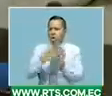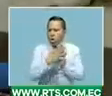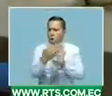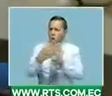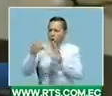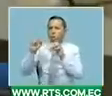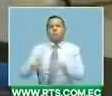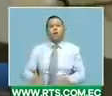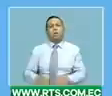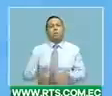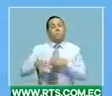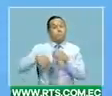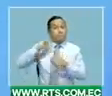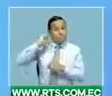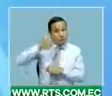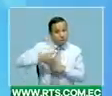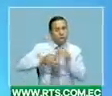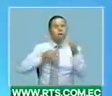Emisión Estelar.